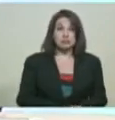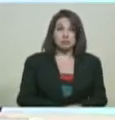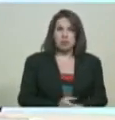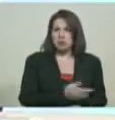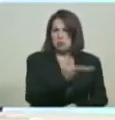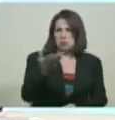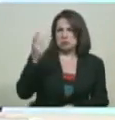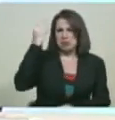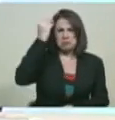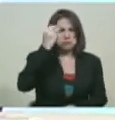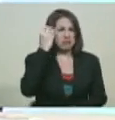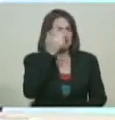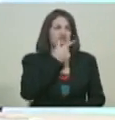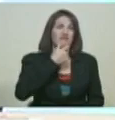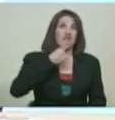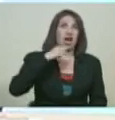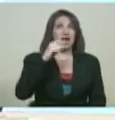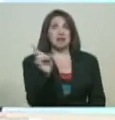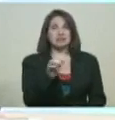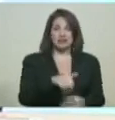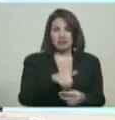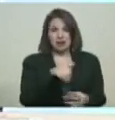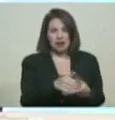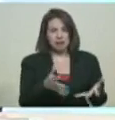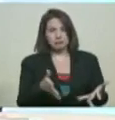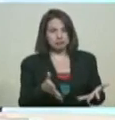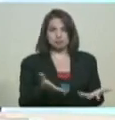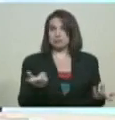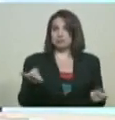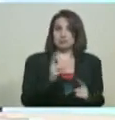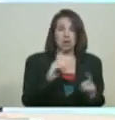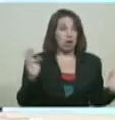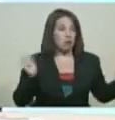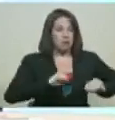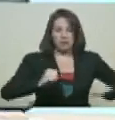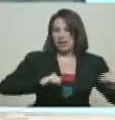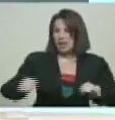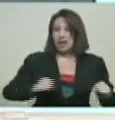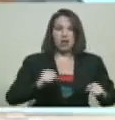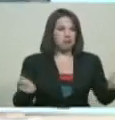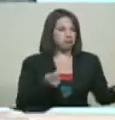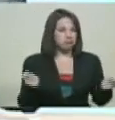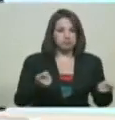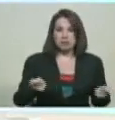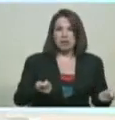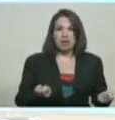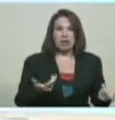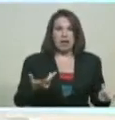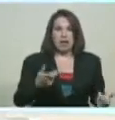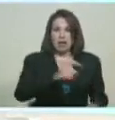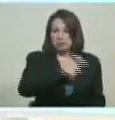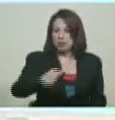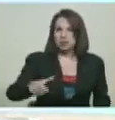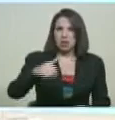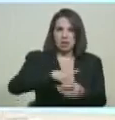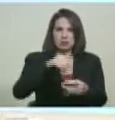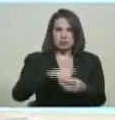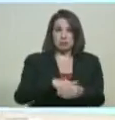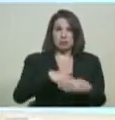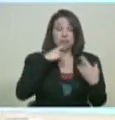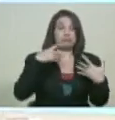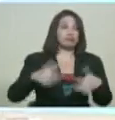es fácil ganar la elección mover a los electores motivar los electores pero más difíciles con una